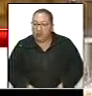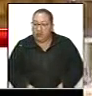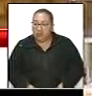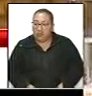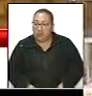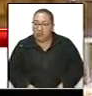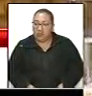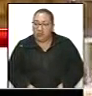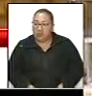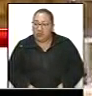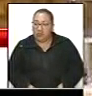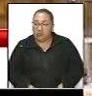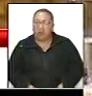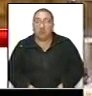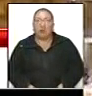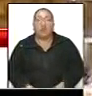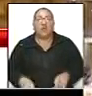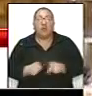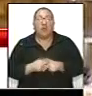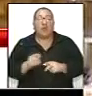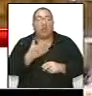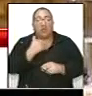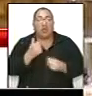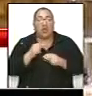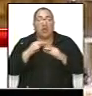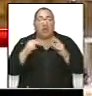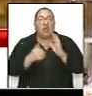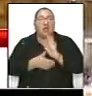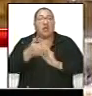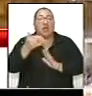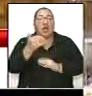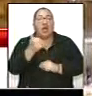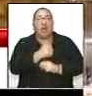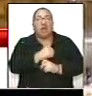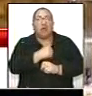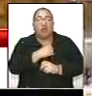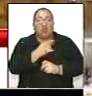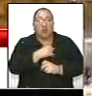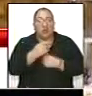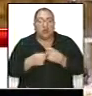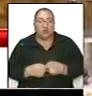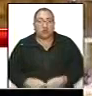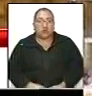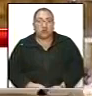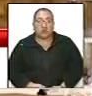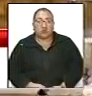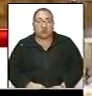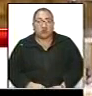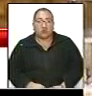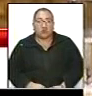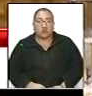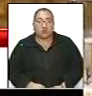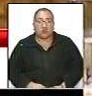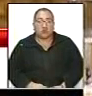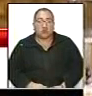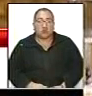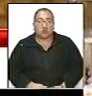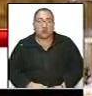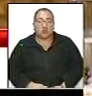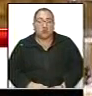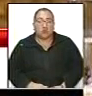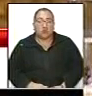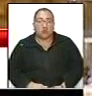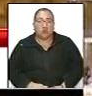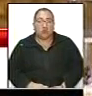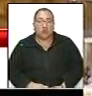También han mejorado los grados académicos de las universidades. Vemos que antes del proceso de licenciamiento, en el 2015, los profesores con nivel de